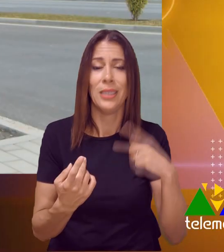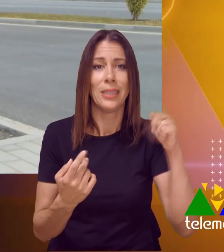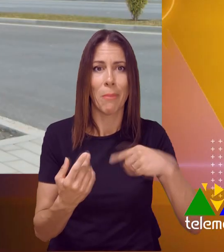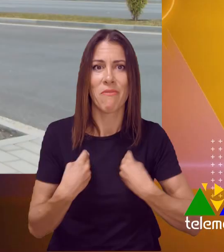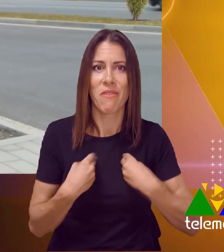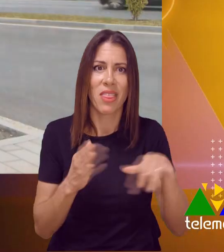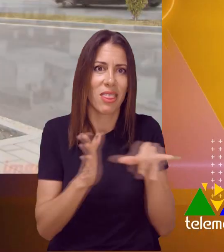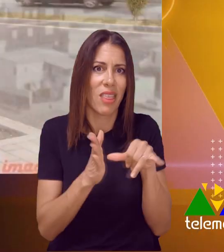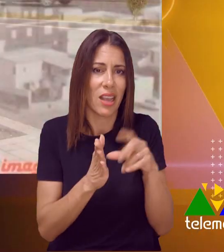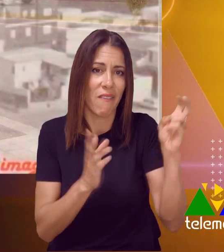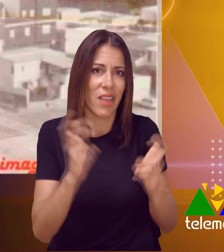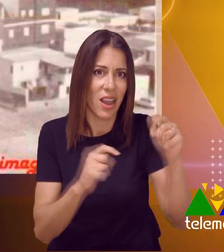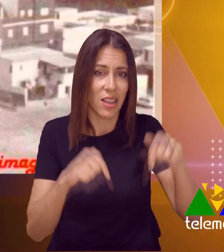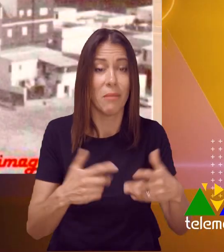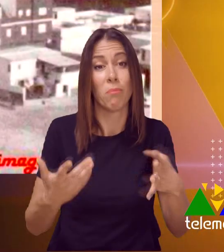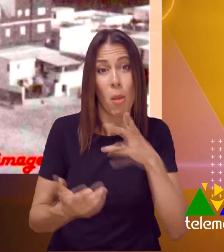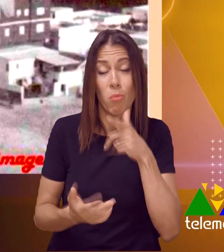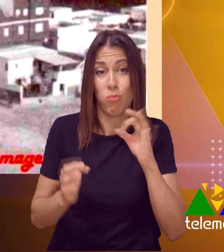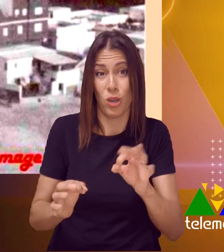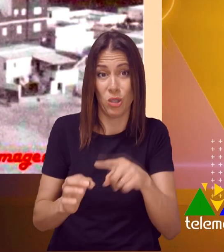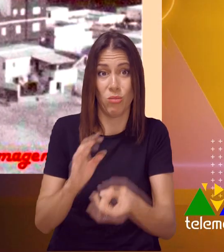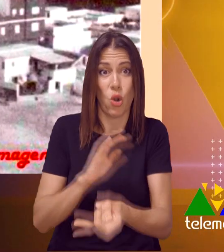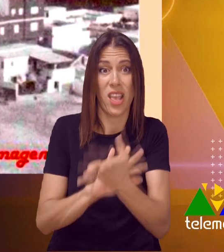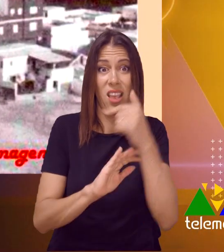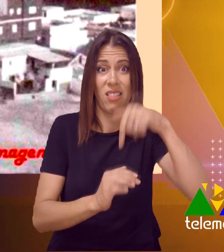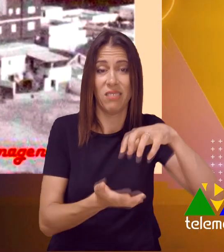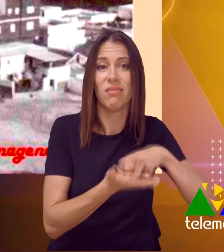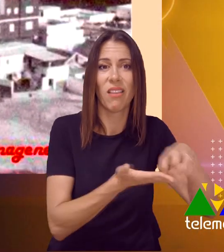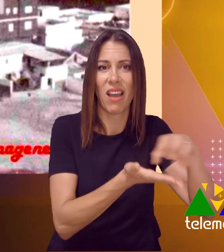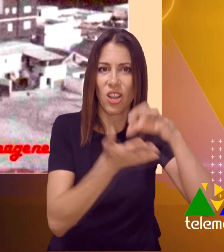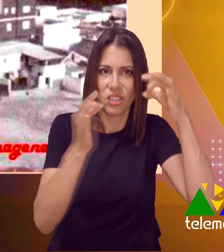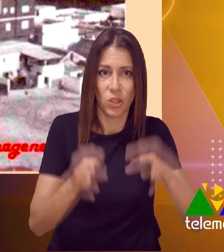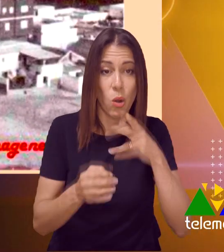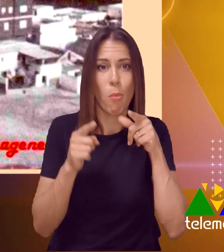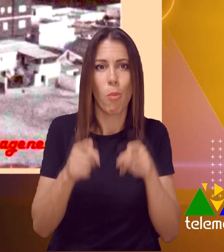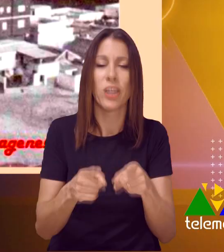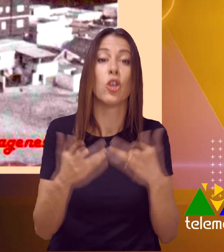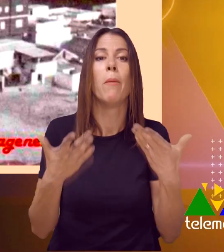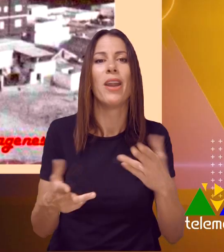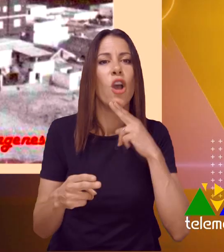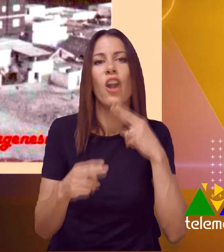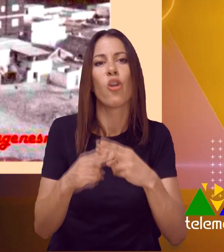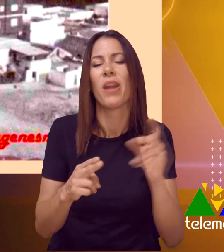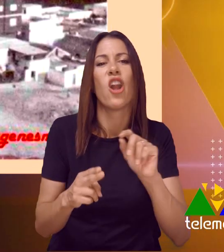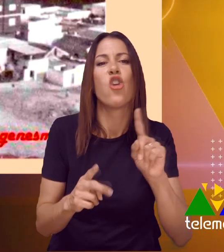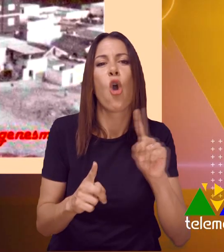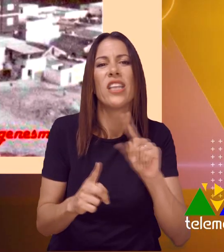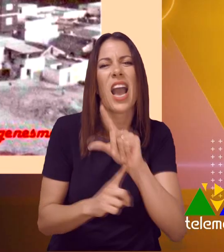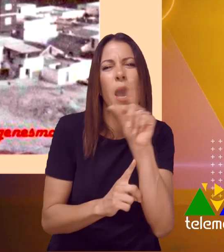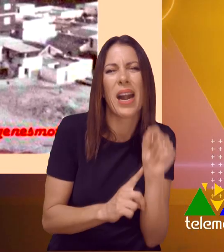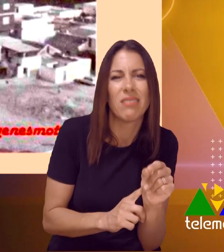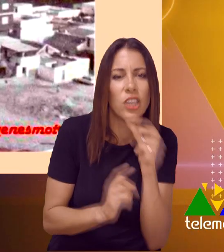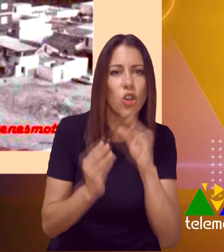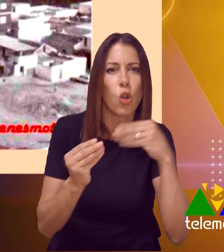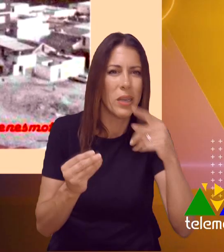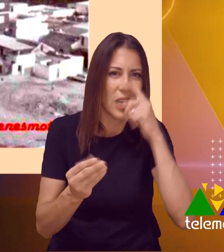también cerca, ¿no? Cerca. Y este es el origen seguramente de este barrio, ¿no? De este barrio. Pero el nombre no es Gibraltarillo. En los documentos